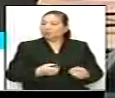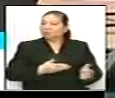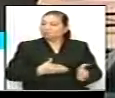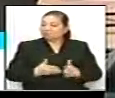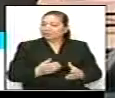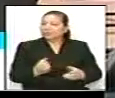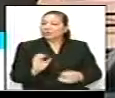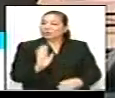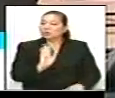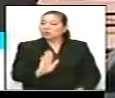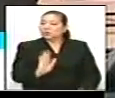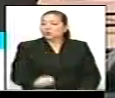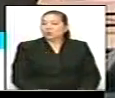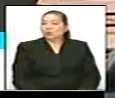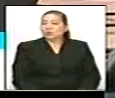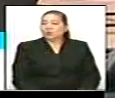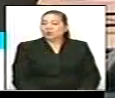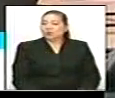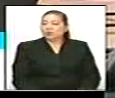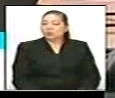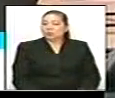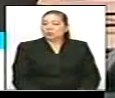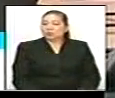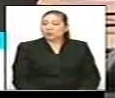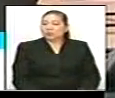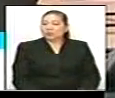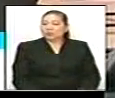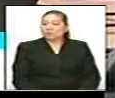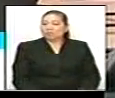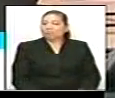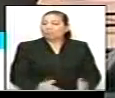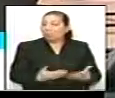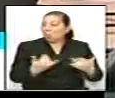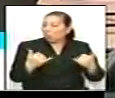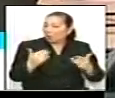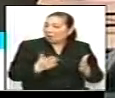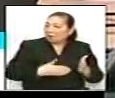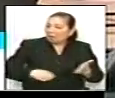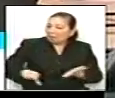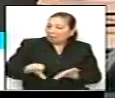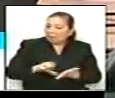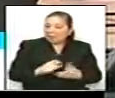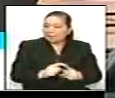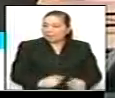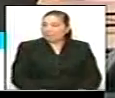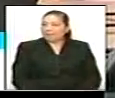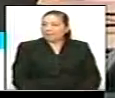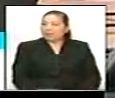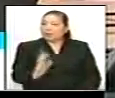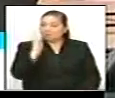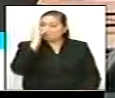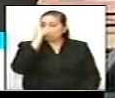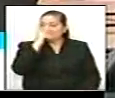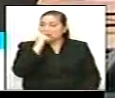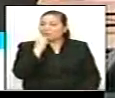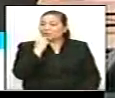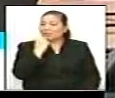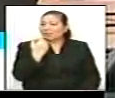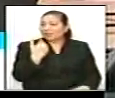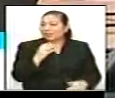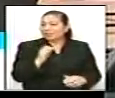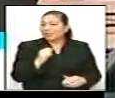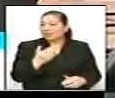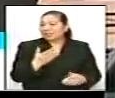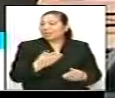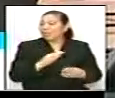ciclovías, hacer su, ¿no?, su como sea, su plan recreativo, como dijo el arquitecto, ¿no? Bonito que se vea. Eso bonito ya existe,